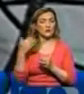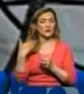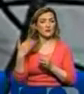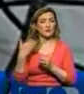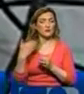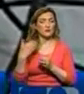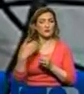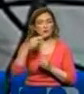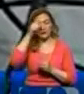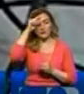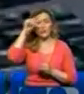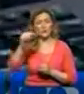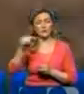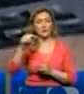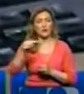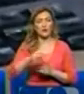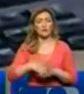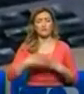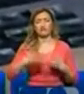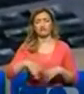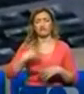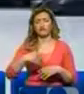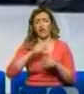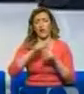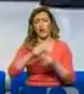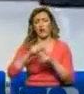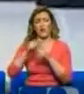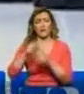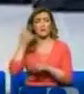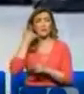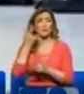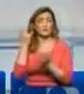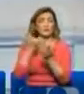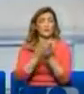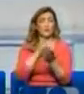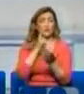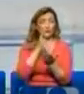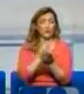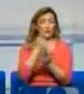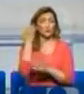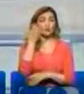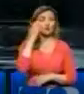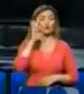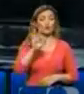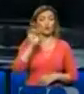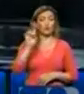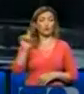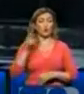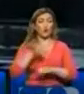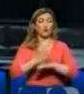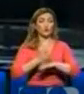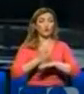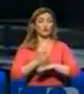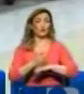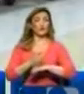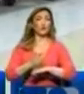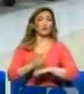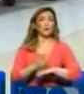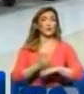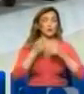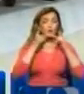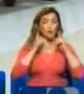del grifo pared son grabaciones de llamadas reales hechas al servicio integrado del iq 911 y que las autoridades publicaron